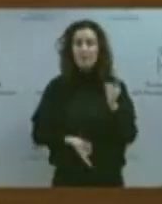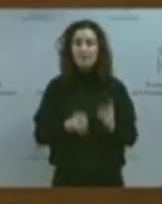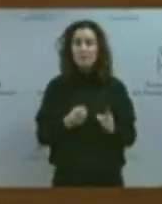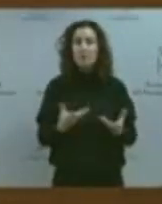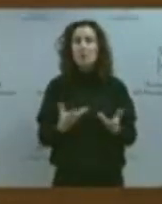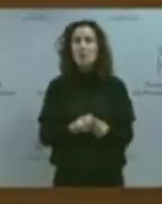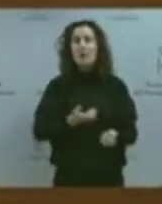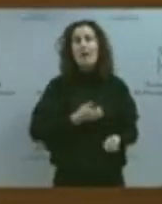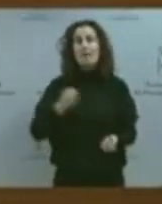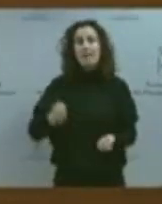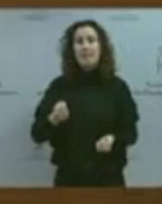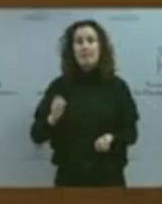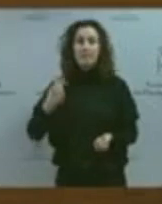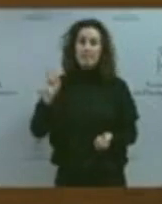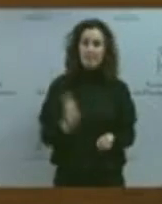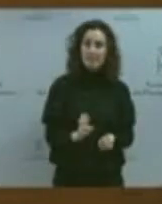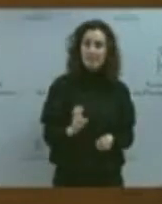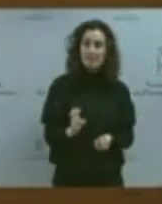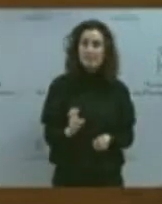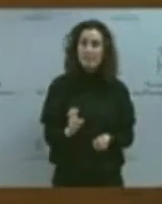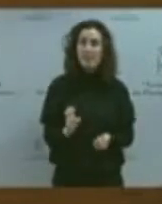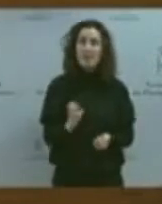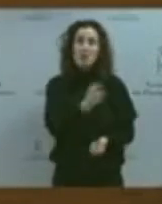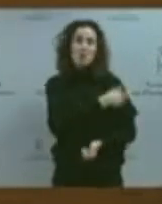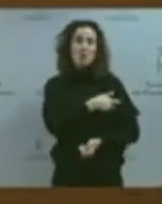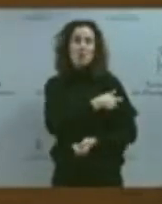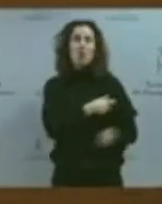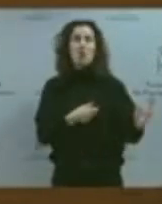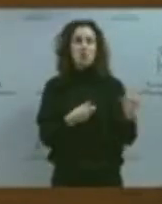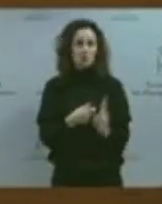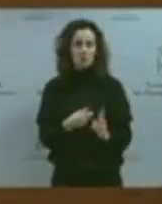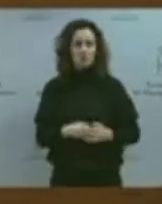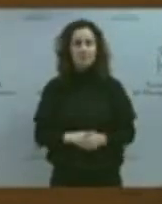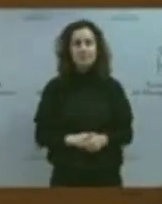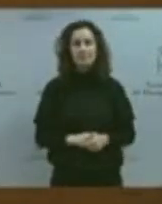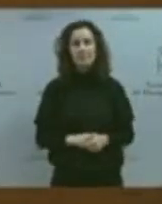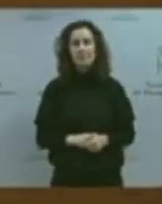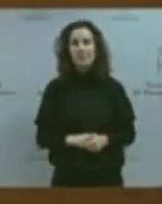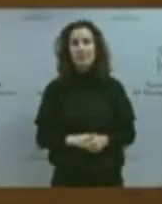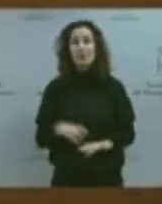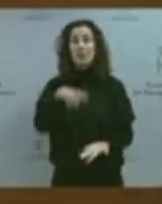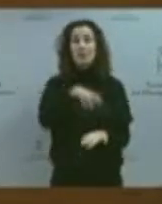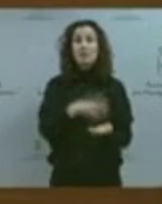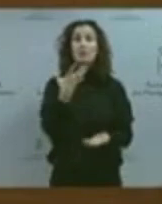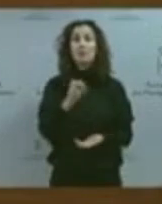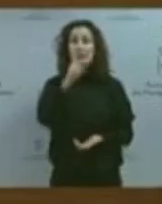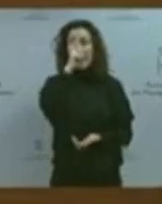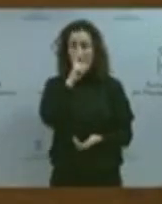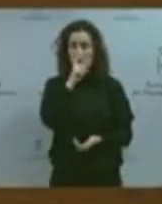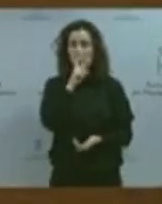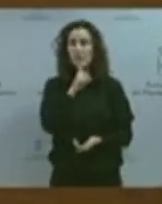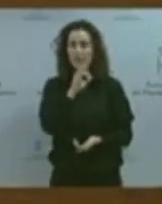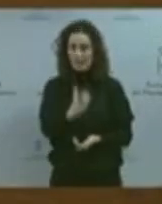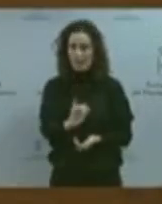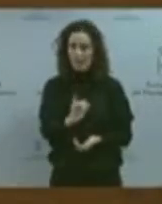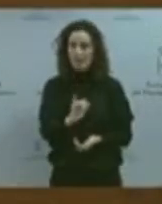menos 2 concejales. El centro tiene 50 años y efectivamente tiene un techo